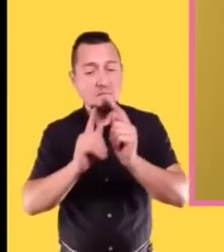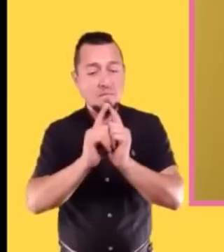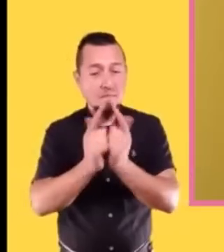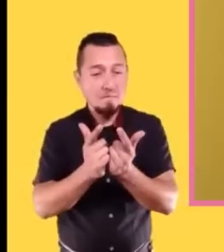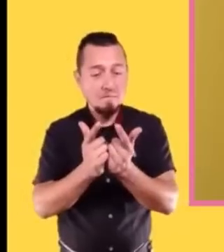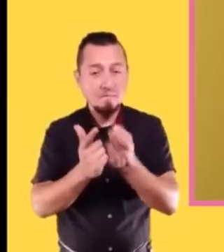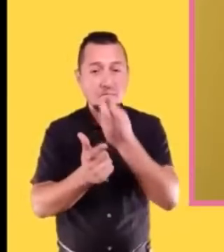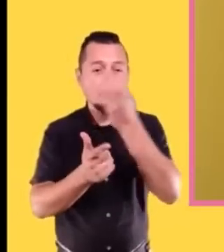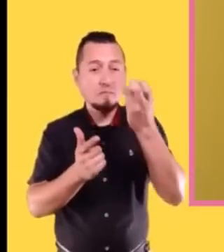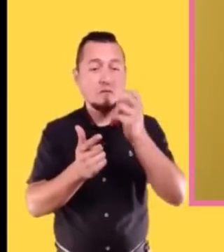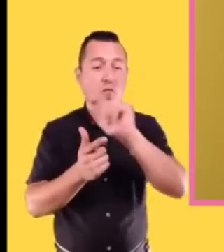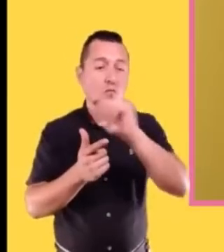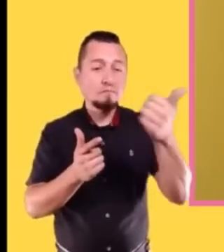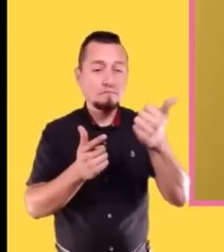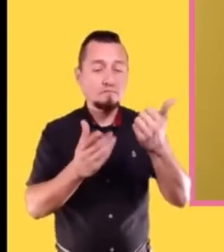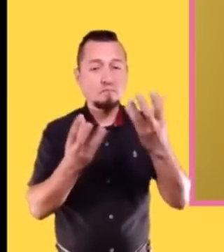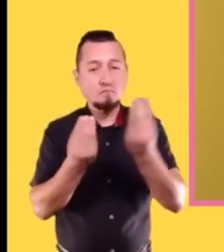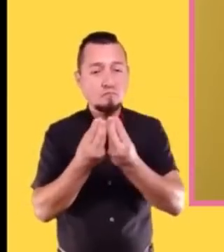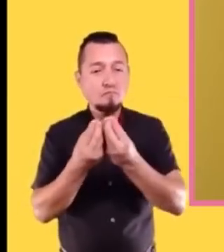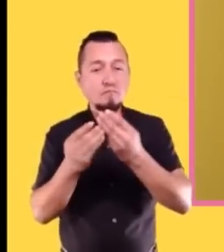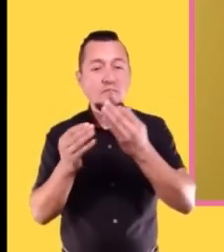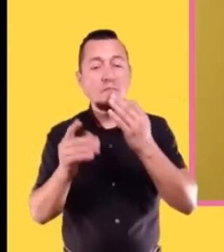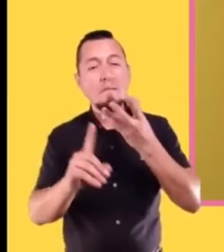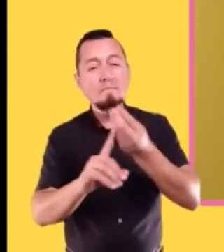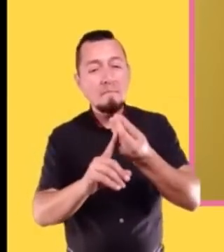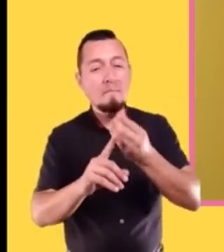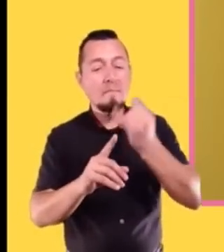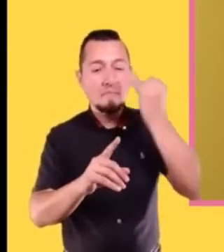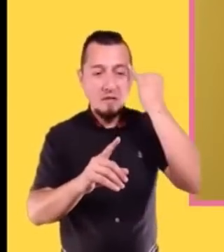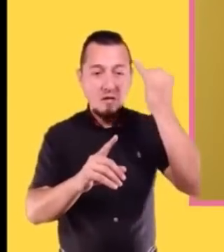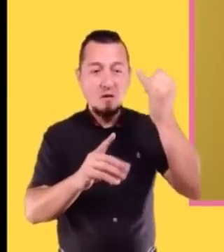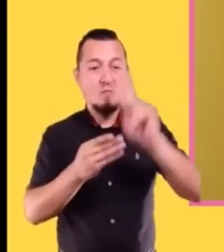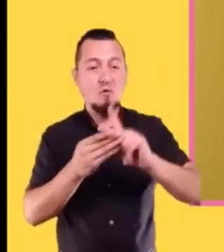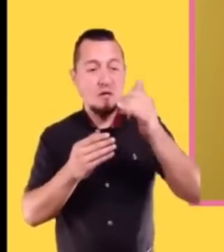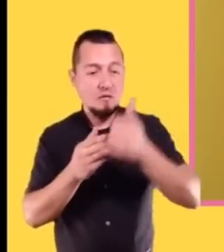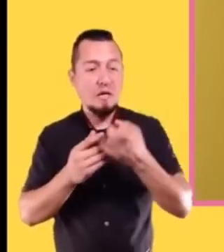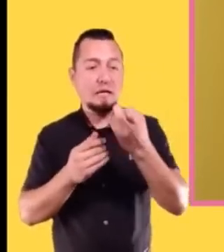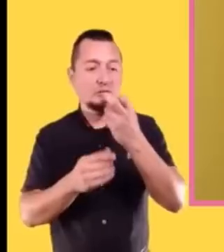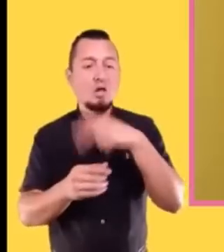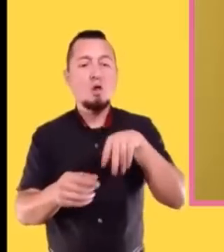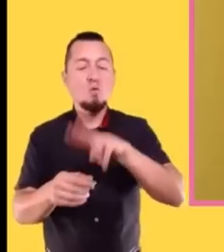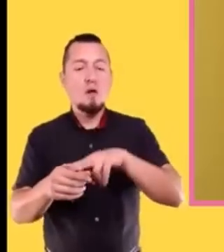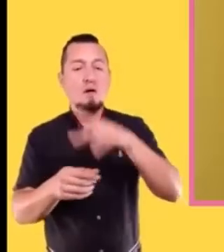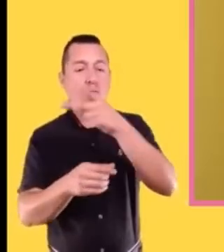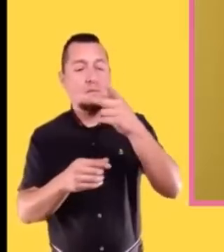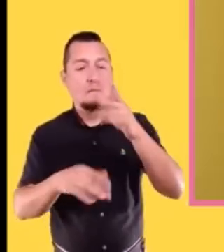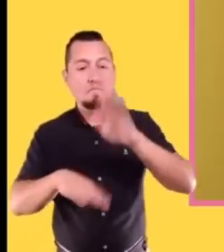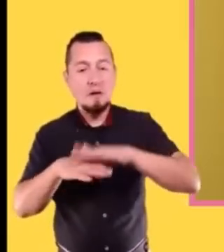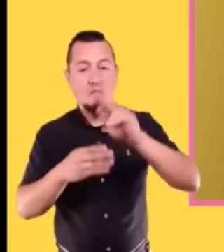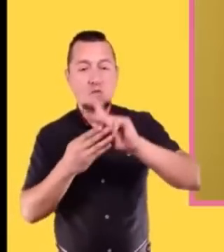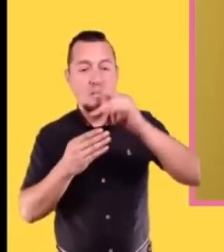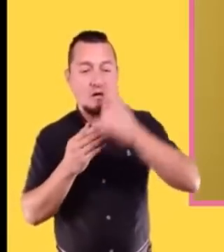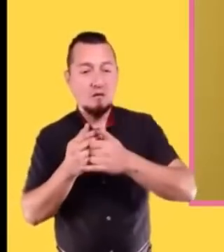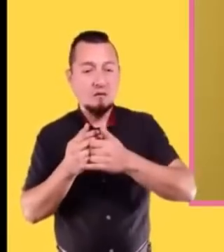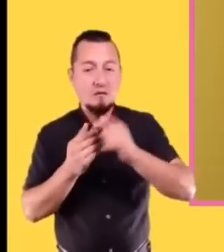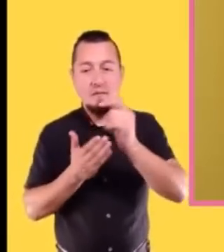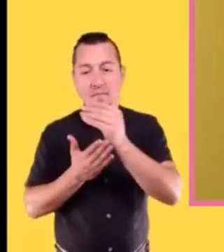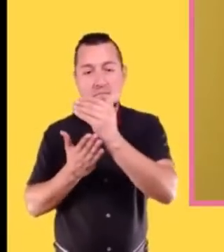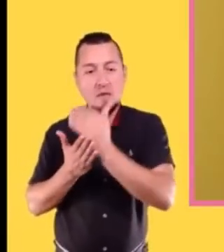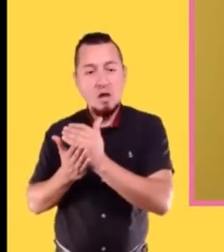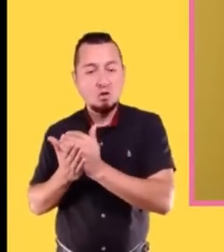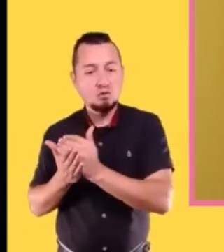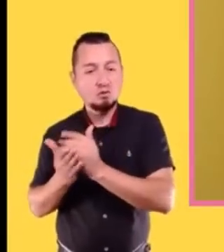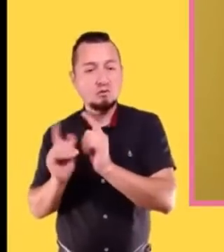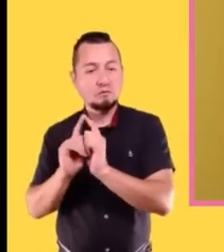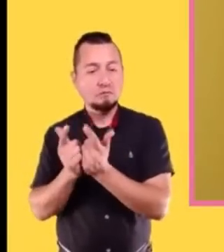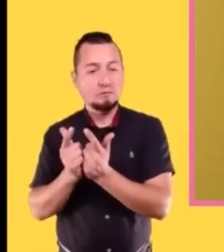hace actividades adicionales, maquetas, proyectos. Es natural que conforme vayas haciendo más proyectos, haces menos ejercicios, porque un ejercicio